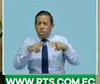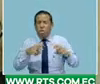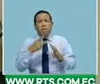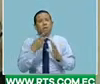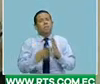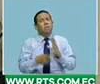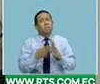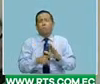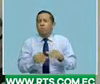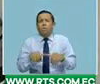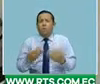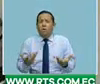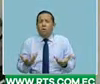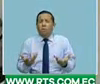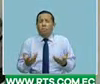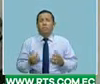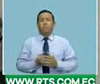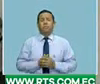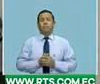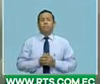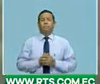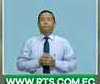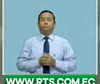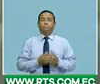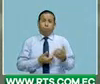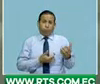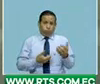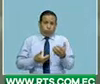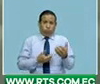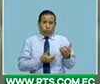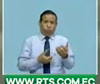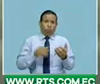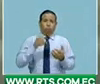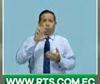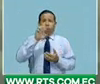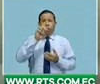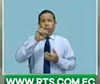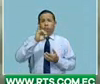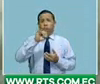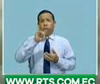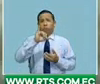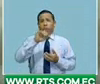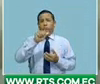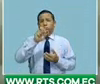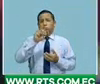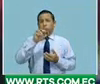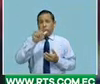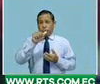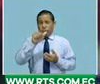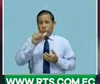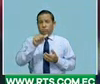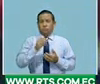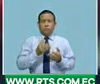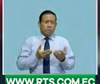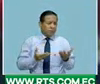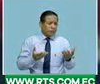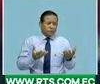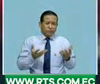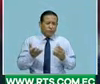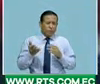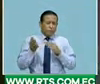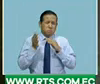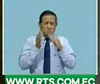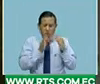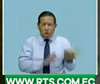estaba. Se niegan a dejar que la muerte de Emiliana termine en las polillas de la impunidad. Tras el inicio